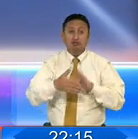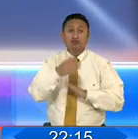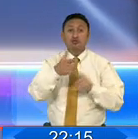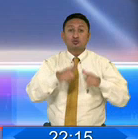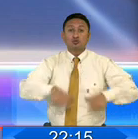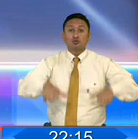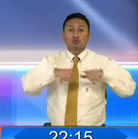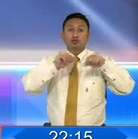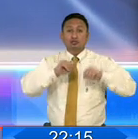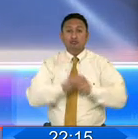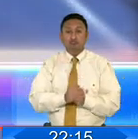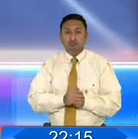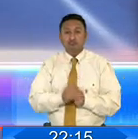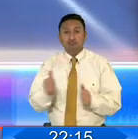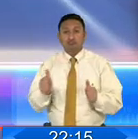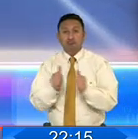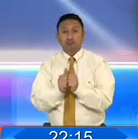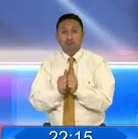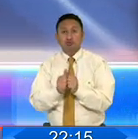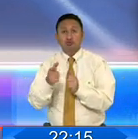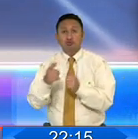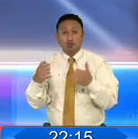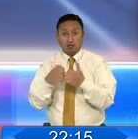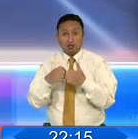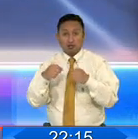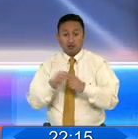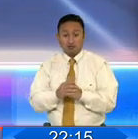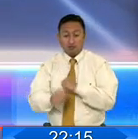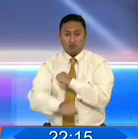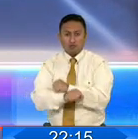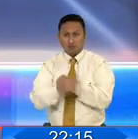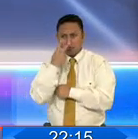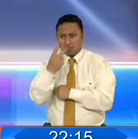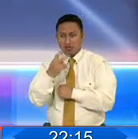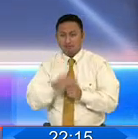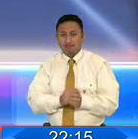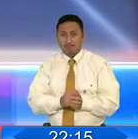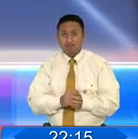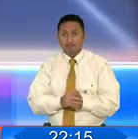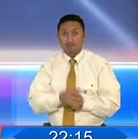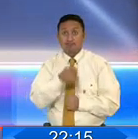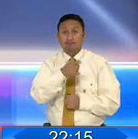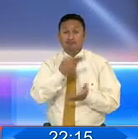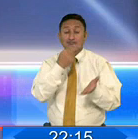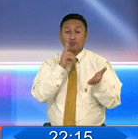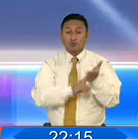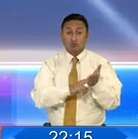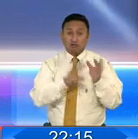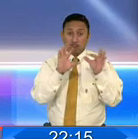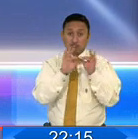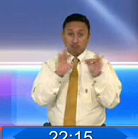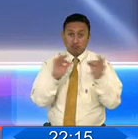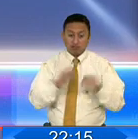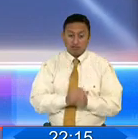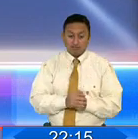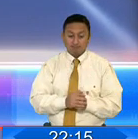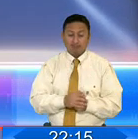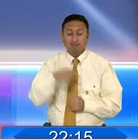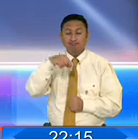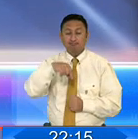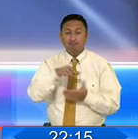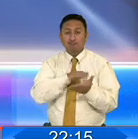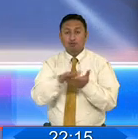suite, donde observó junto a su equipo el resto del encuentro. Eso dice la misiva de manera textual. El texto tiene copia